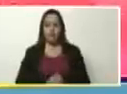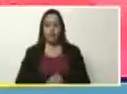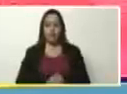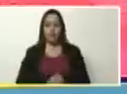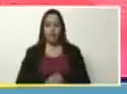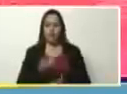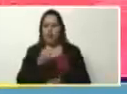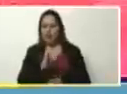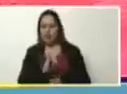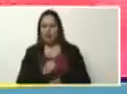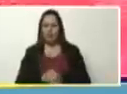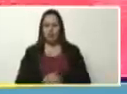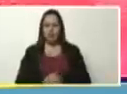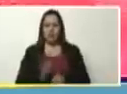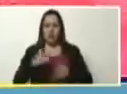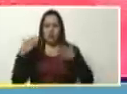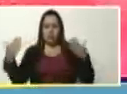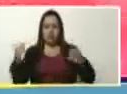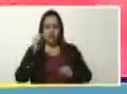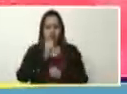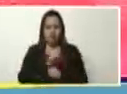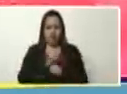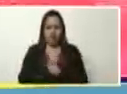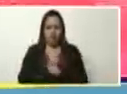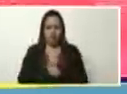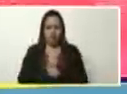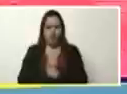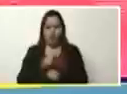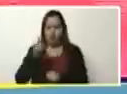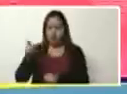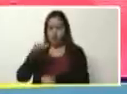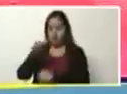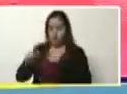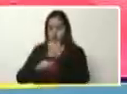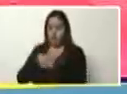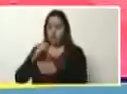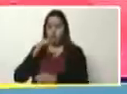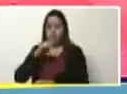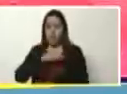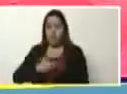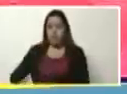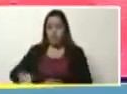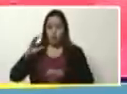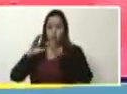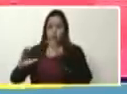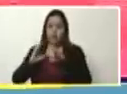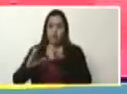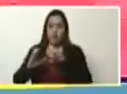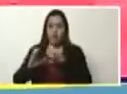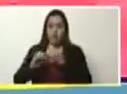Tenemos una inmensa tarea, Alfred Nazaret, tú como vicepresidente de comunicación.